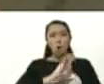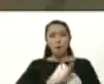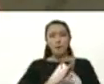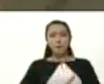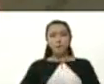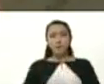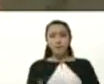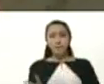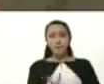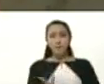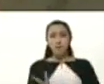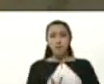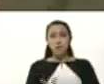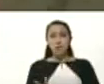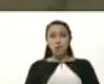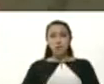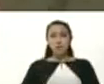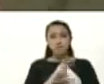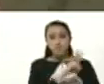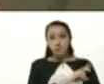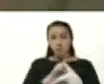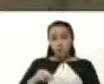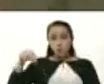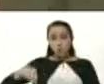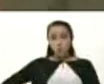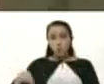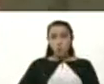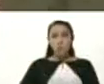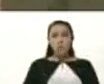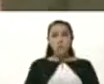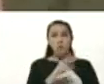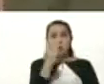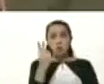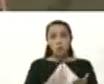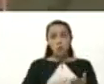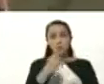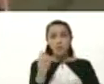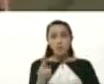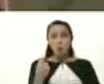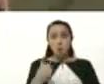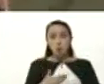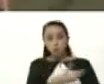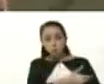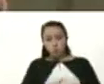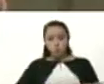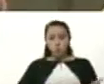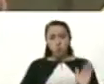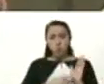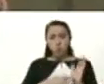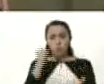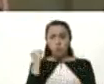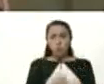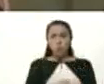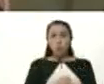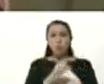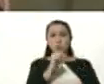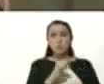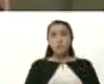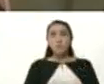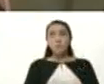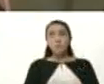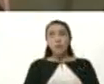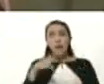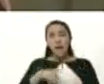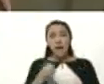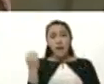de Venezuela el 21 de noviembre del 2011, según el decreto 8608.